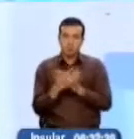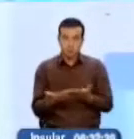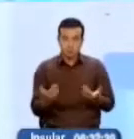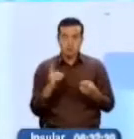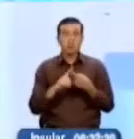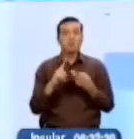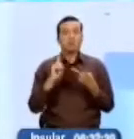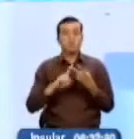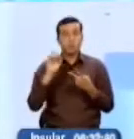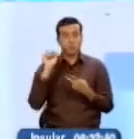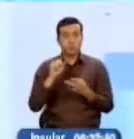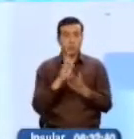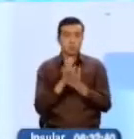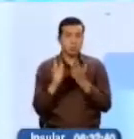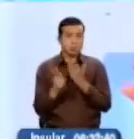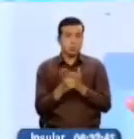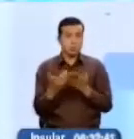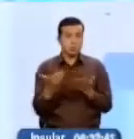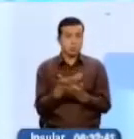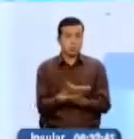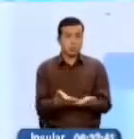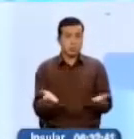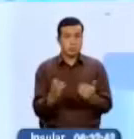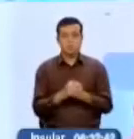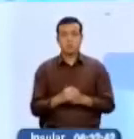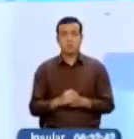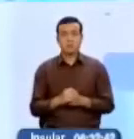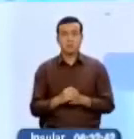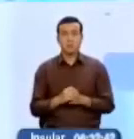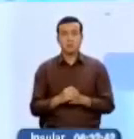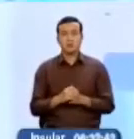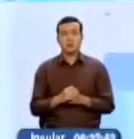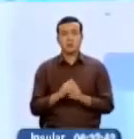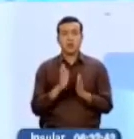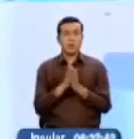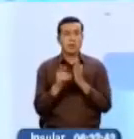también se puede conseguir libros clásicos